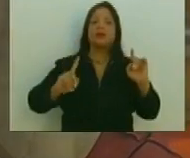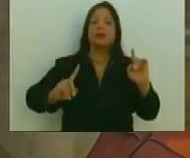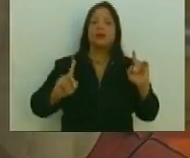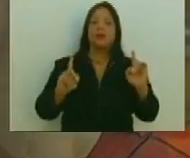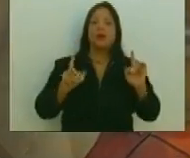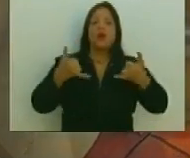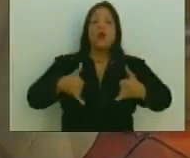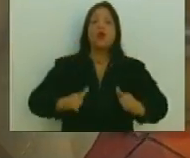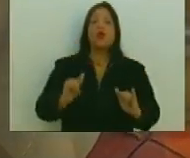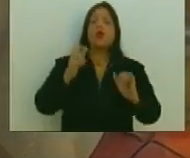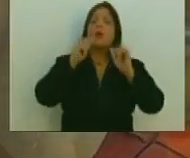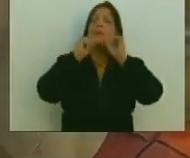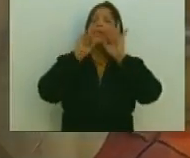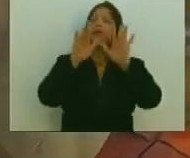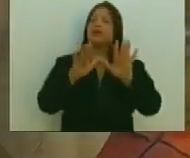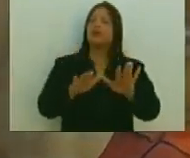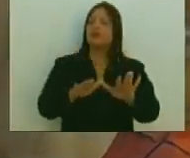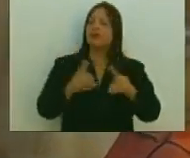un hijo es una bendición.